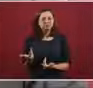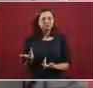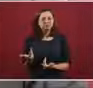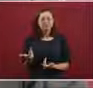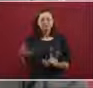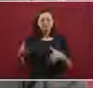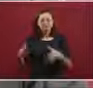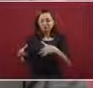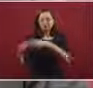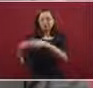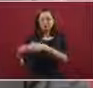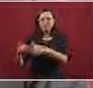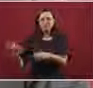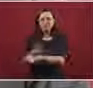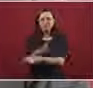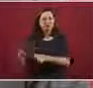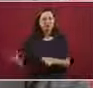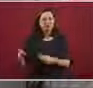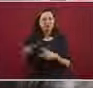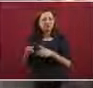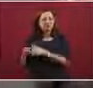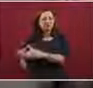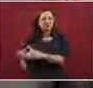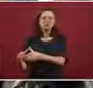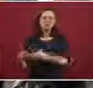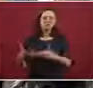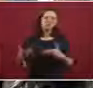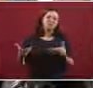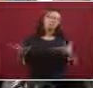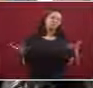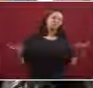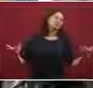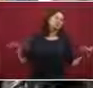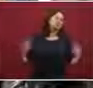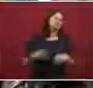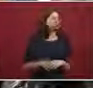una facción. No, pues eso es un retroceso.